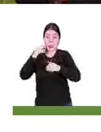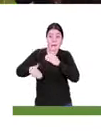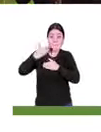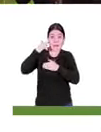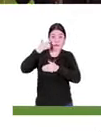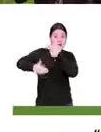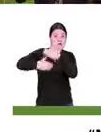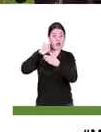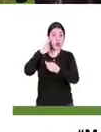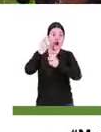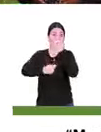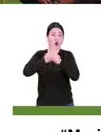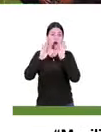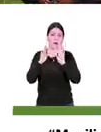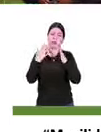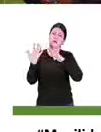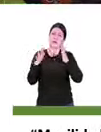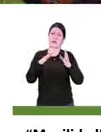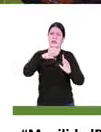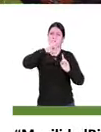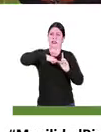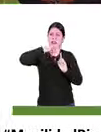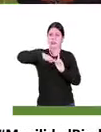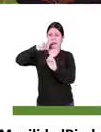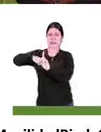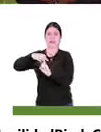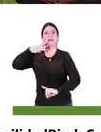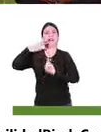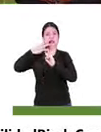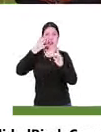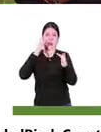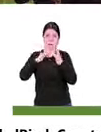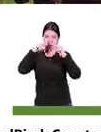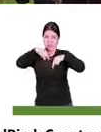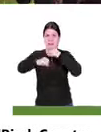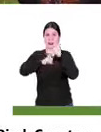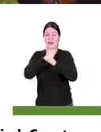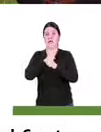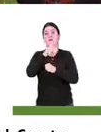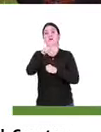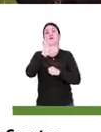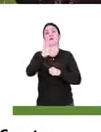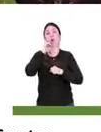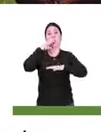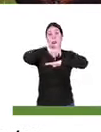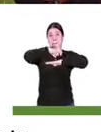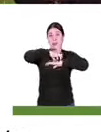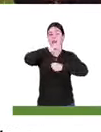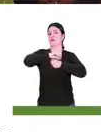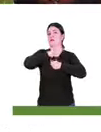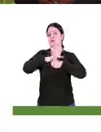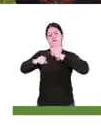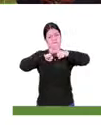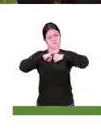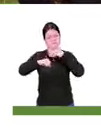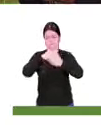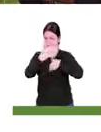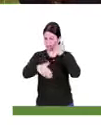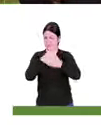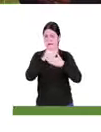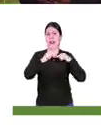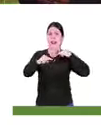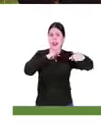comercial en el tercer trimestre del presente año. Entonces, la operadora distrital va avanzando con todas sus gestiones